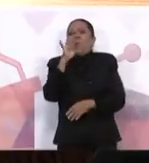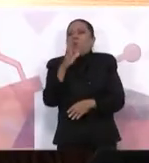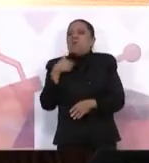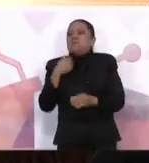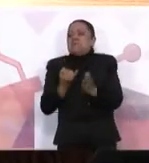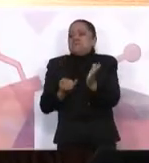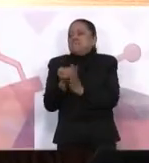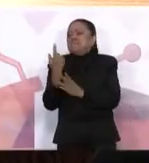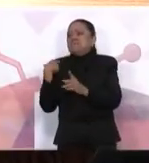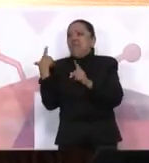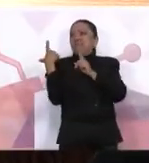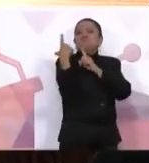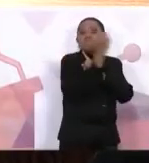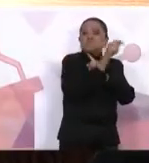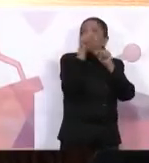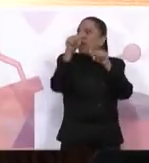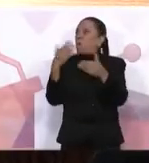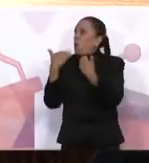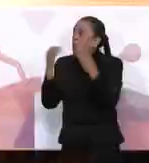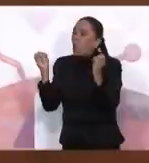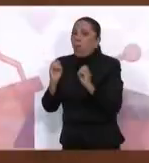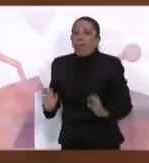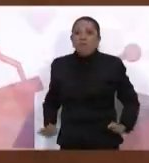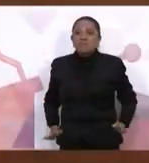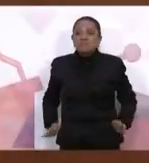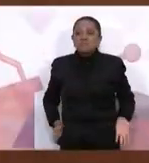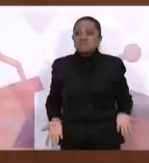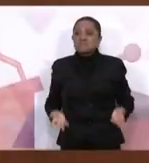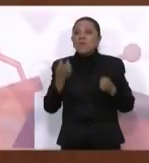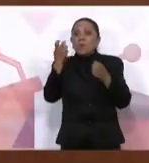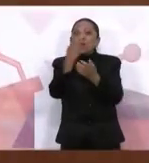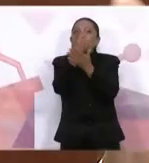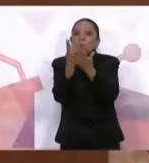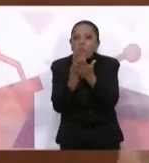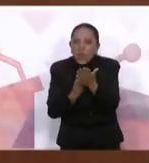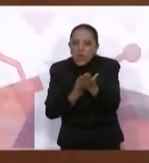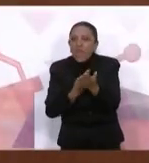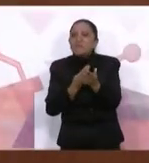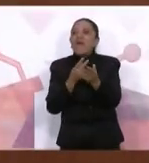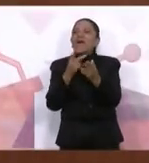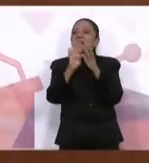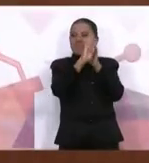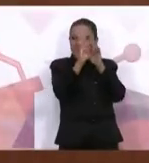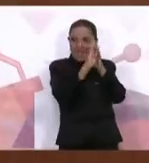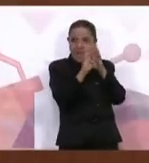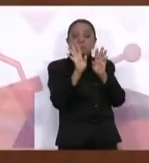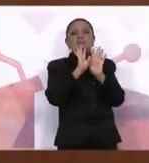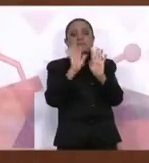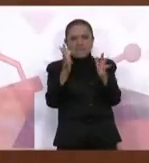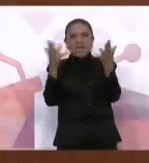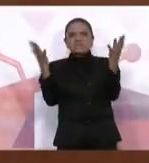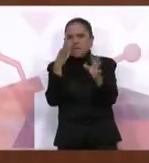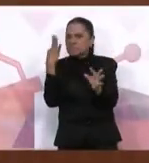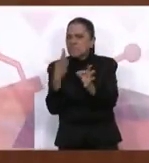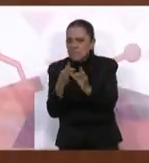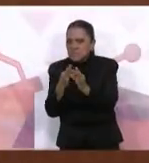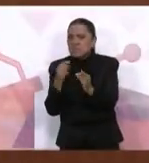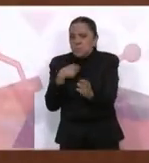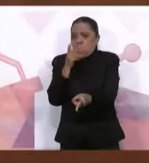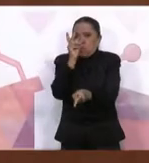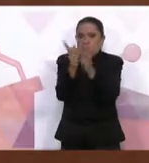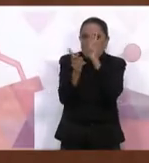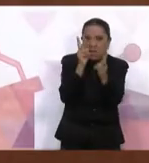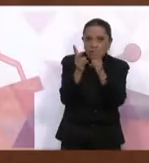porque no hay condiciones por eso este programa teléfono migrantes el cual llevado a cabo exitosamente que practicado he estado con ellos hay unos